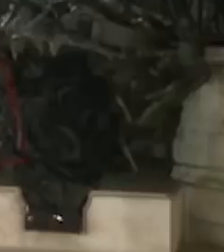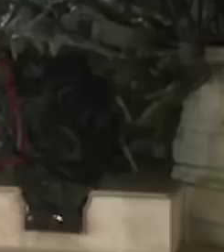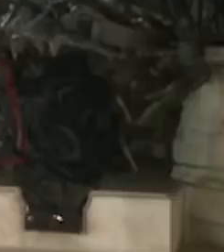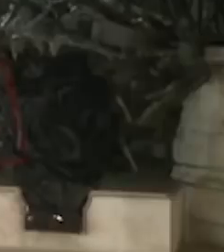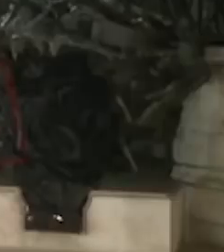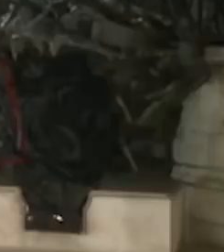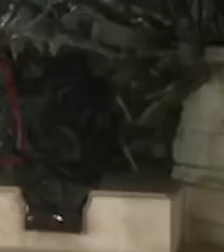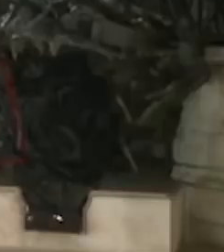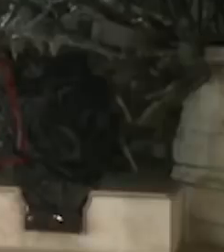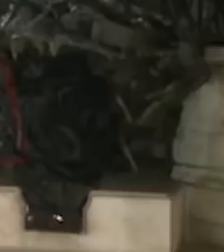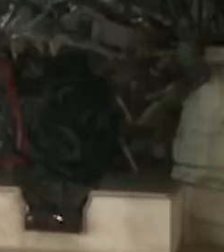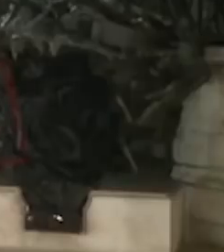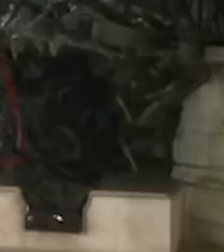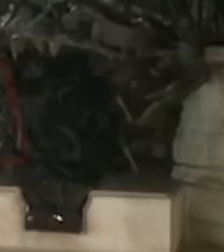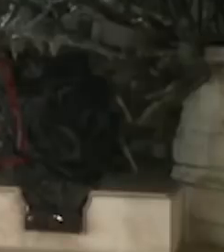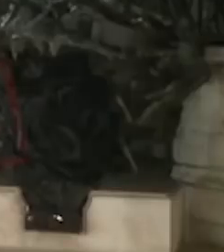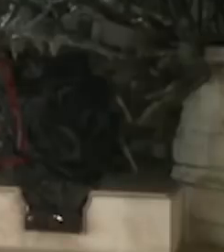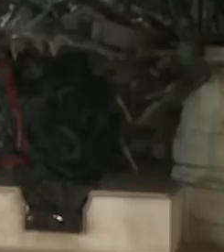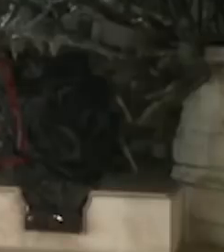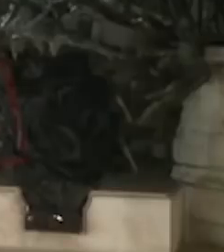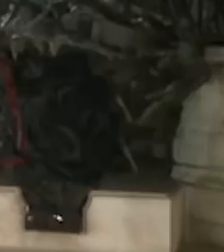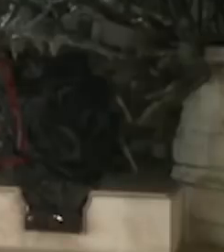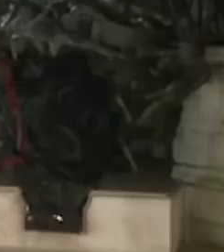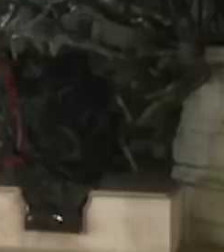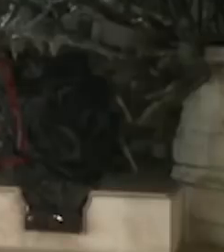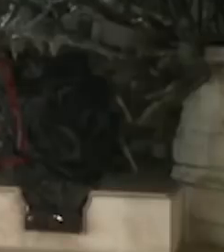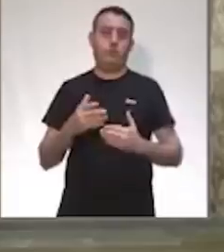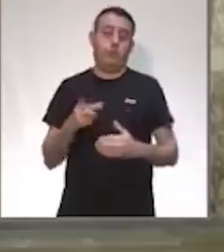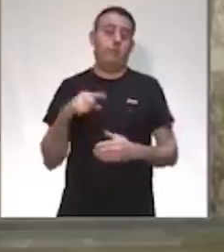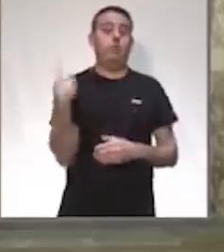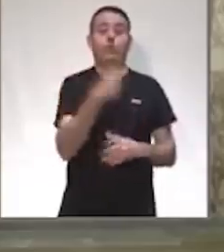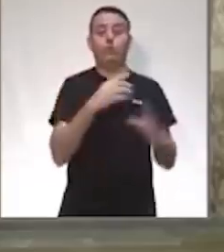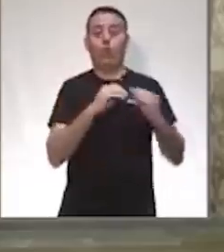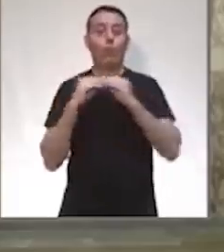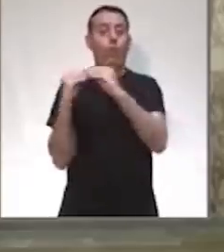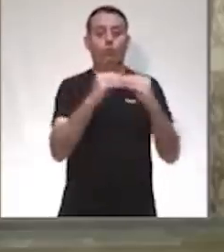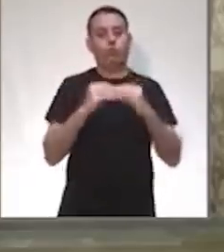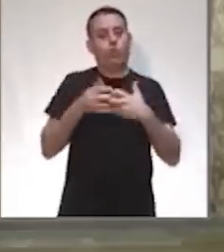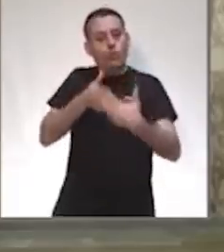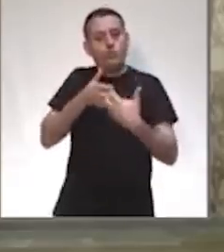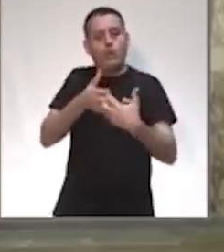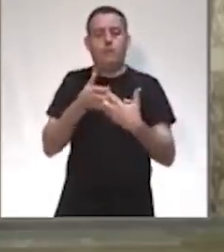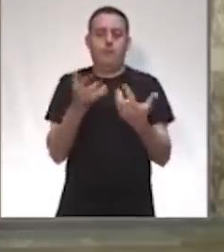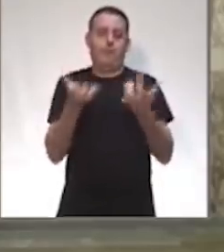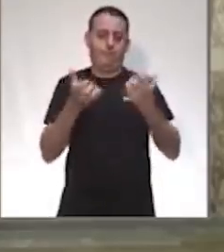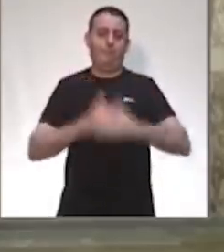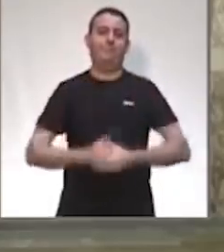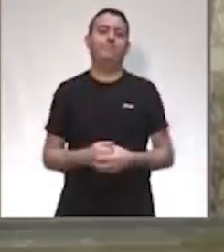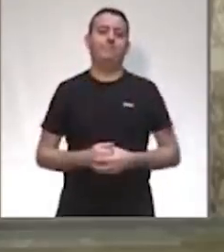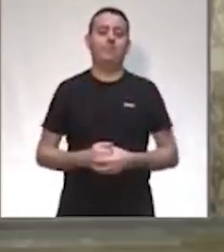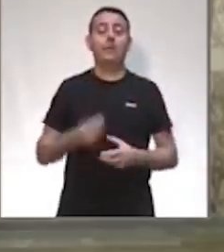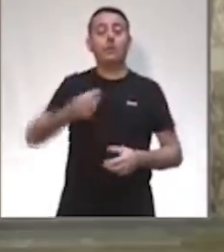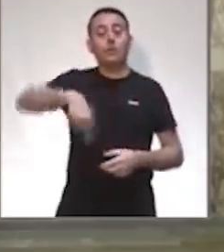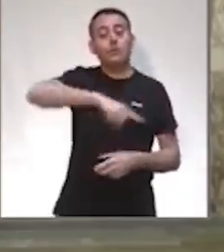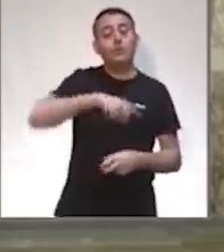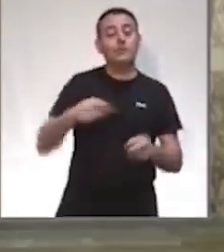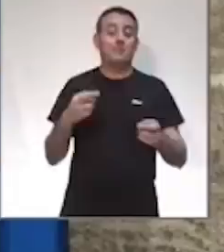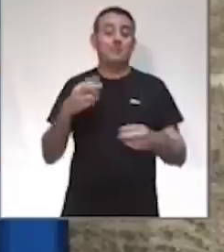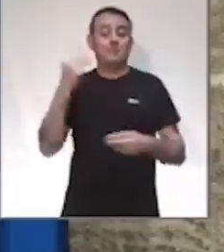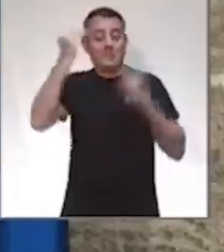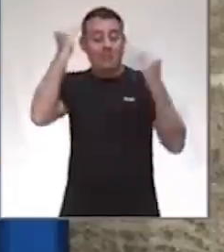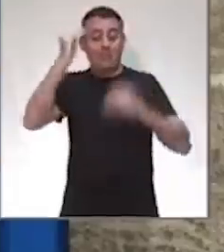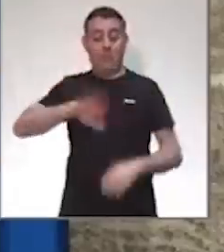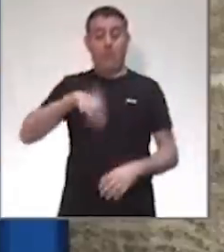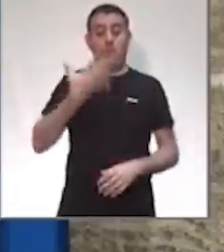entender que dos personas que se sientan en la misma mesa del Consejo de Ministros no se pongan desde el primer momento y deberíamos haber estado haciendo test